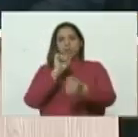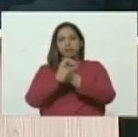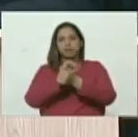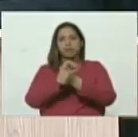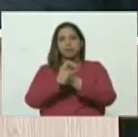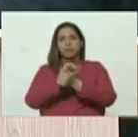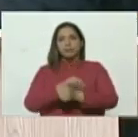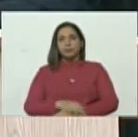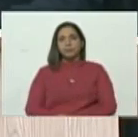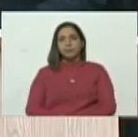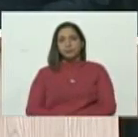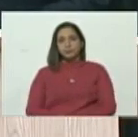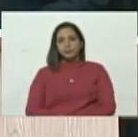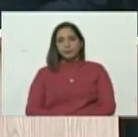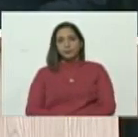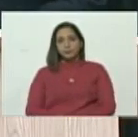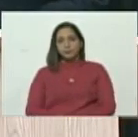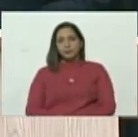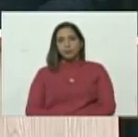Capturado.